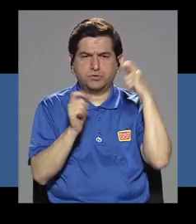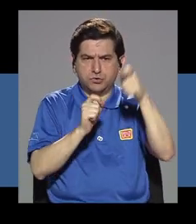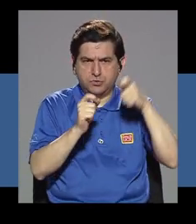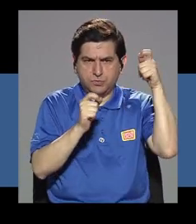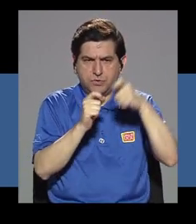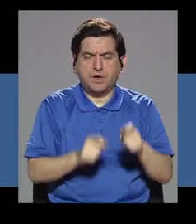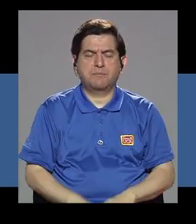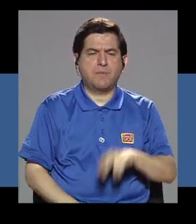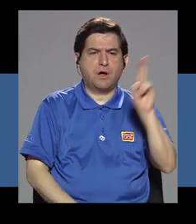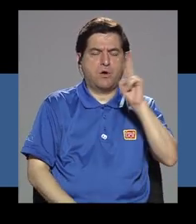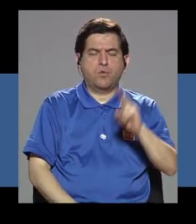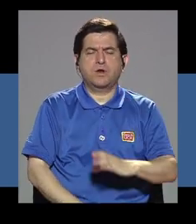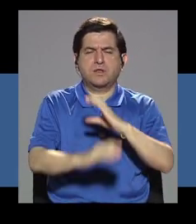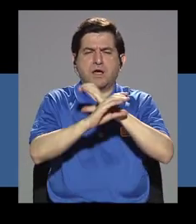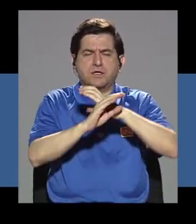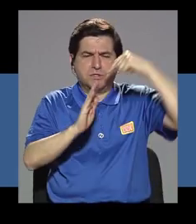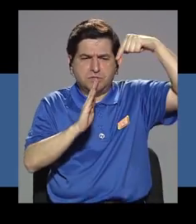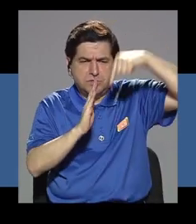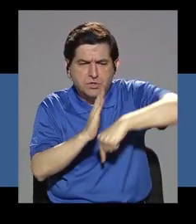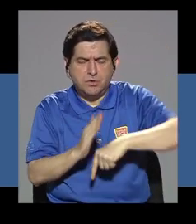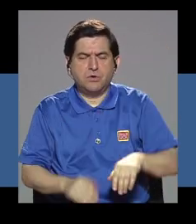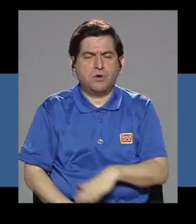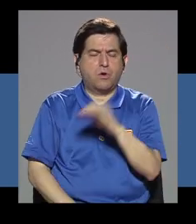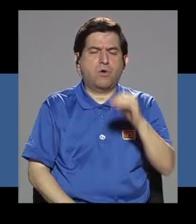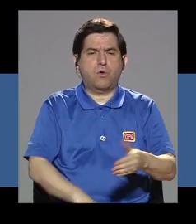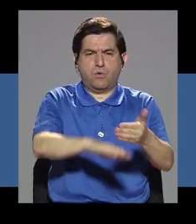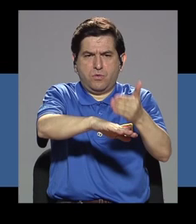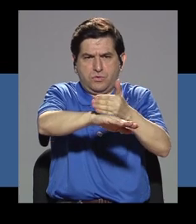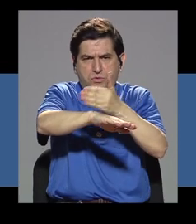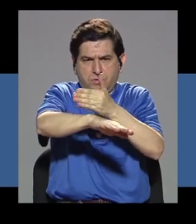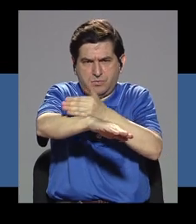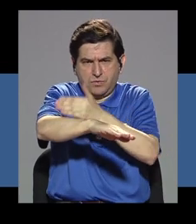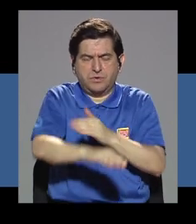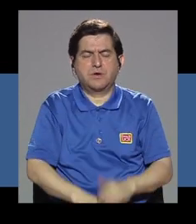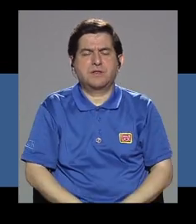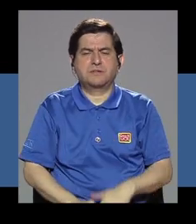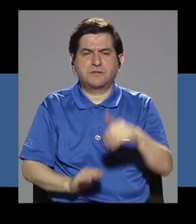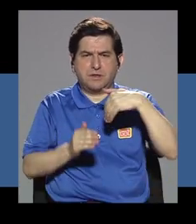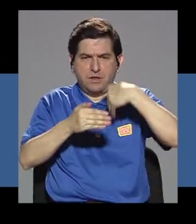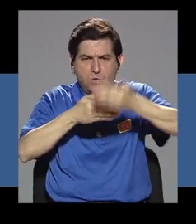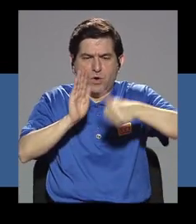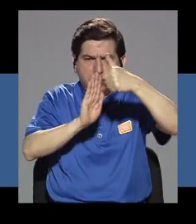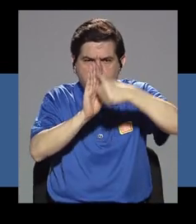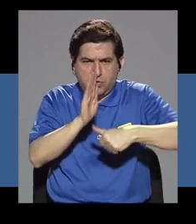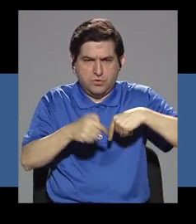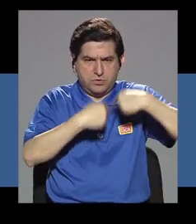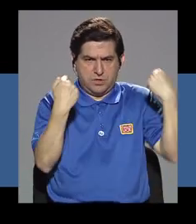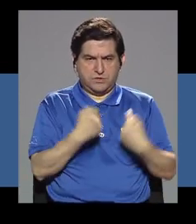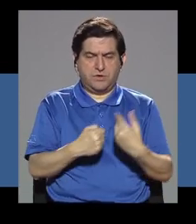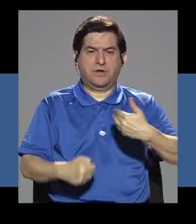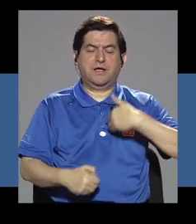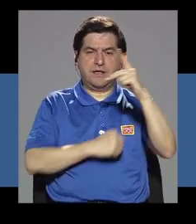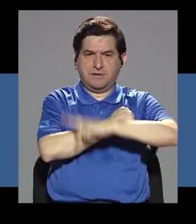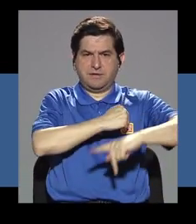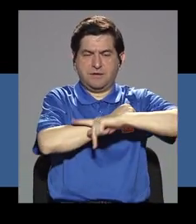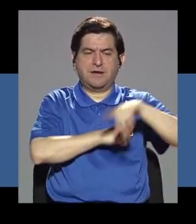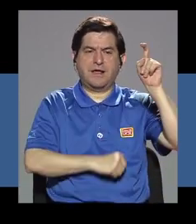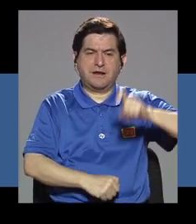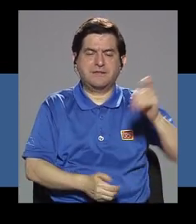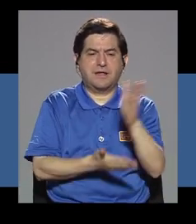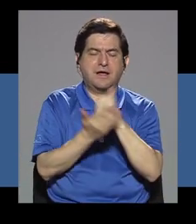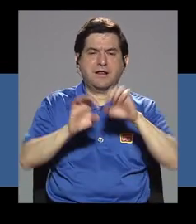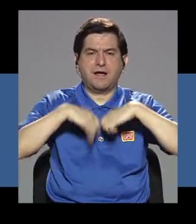programas específicos de unidades de cuidados intensivos o de programas de recuperación propiamente de cirugía cardíaca que hay en el país y que